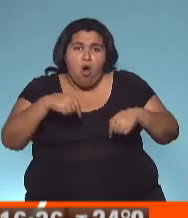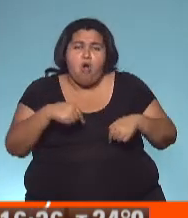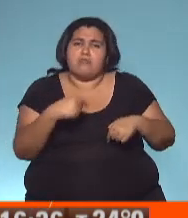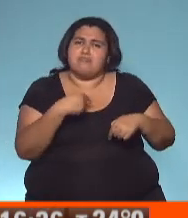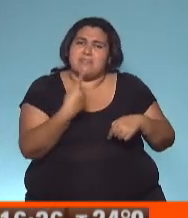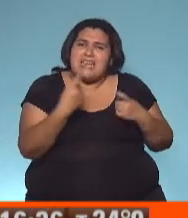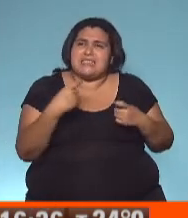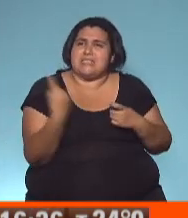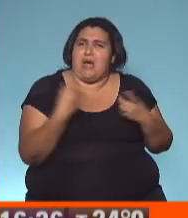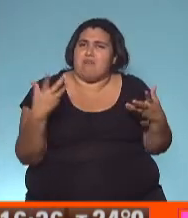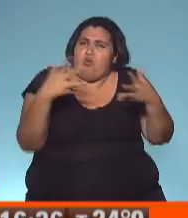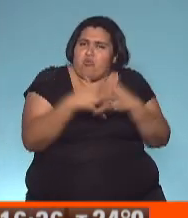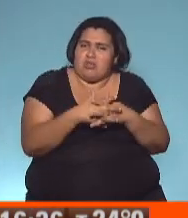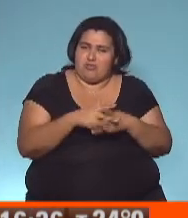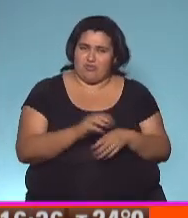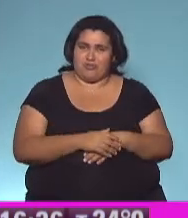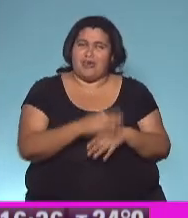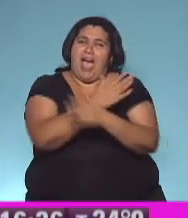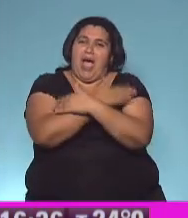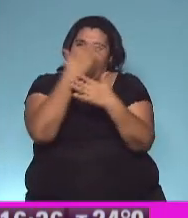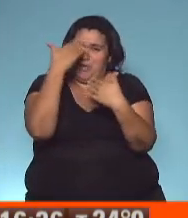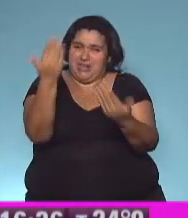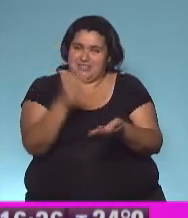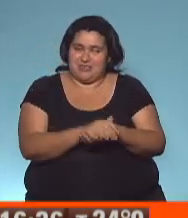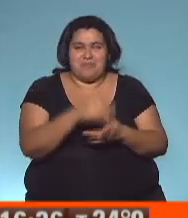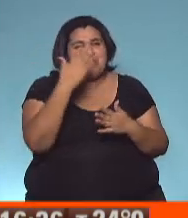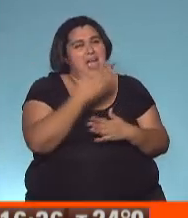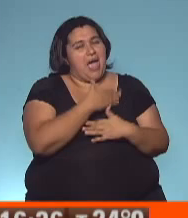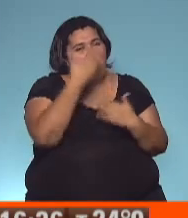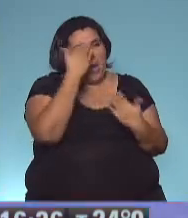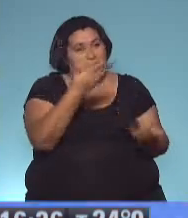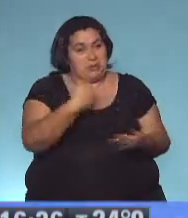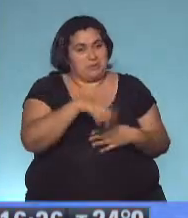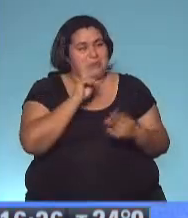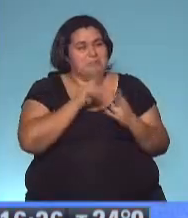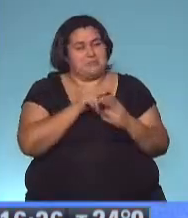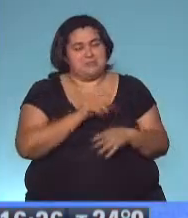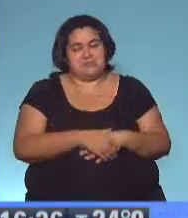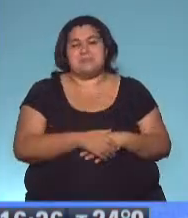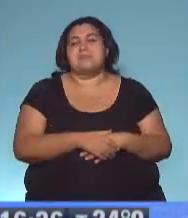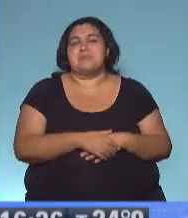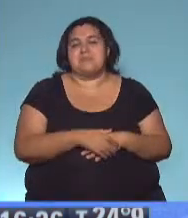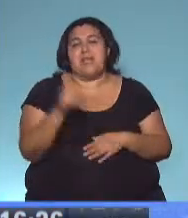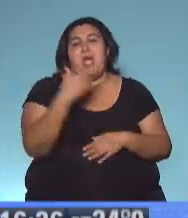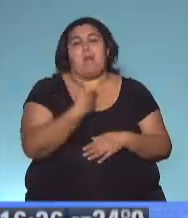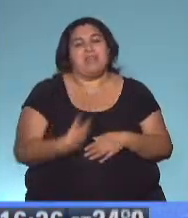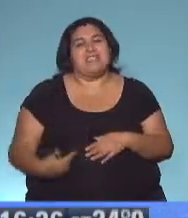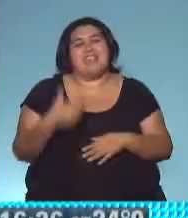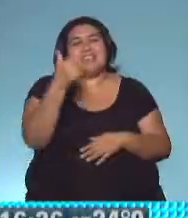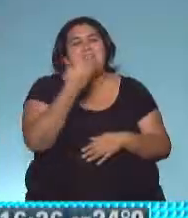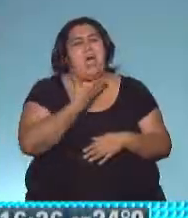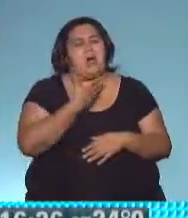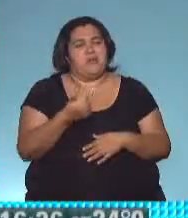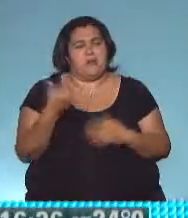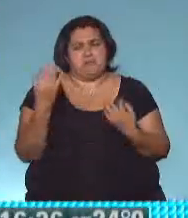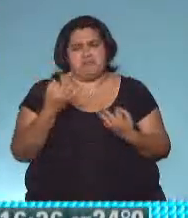todos. Ahí está. Abrazo grande, Chiqui. Abrazo muy grande. Nos vemos pronto. Ahí estaba el presidente de la AFA. Un genio total. Me